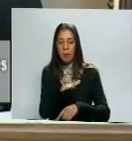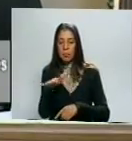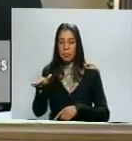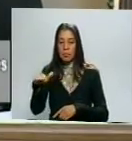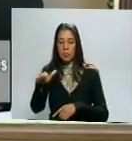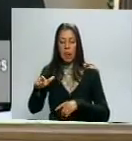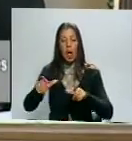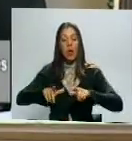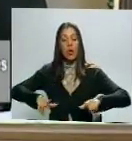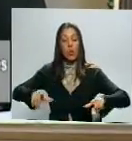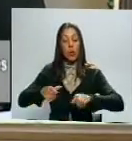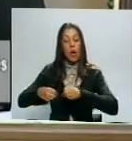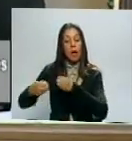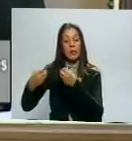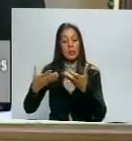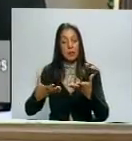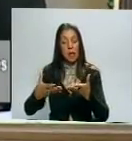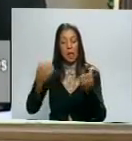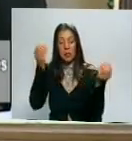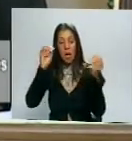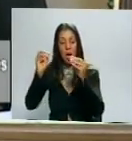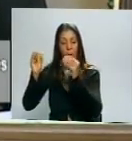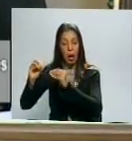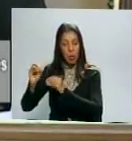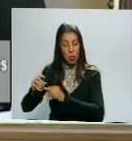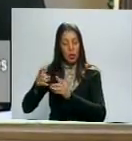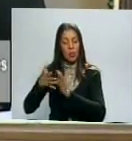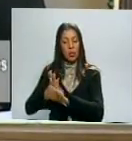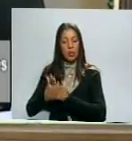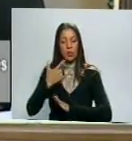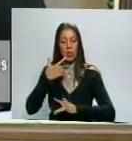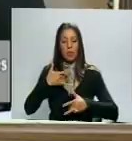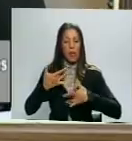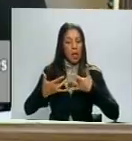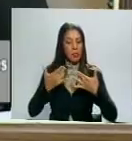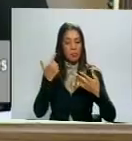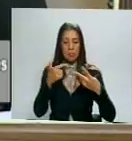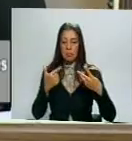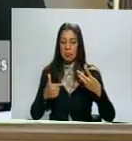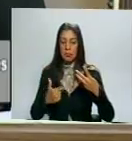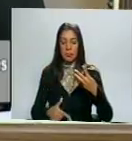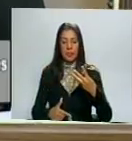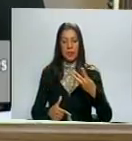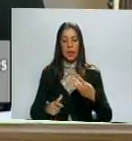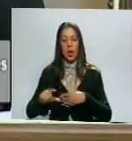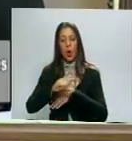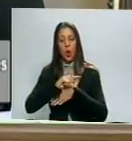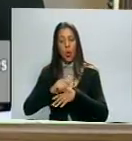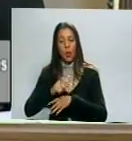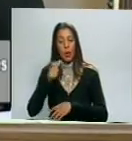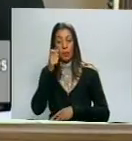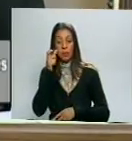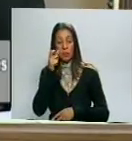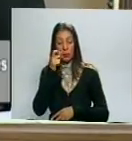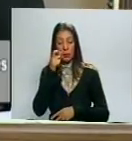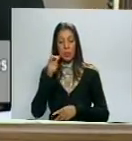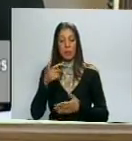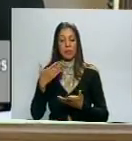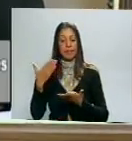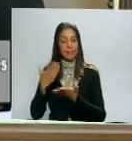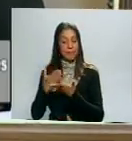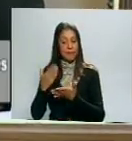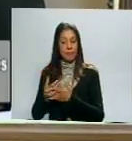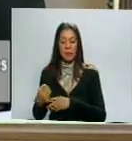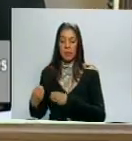de distribución y las demás acciones que sean requeridas para tales fines. El Estado garantizará el suministro oportuno y continuo